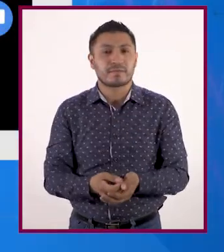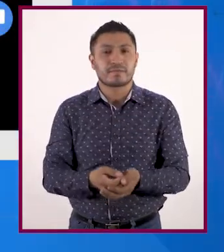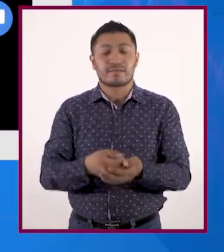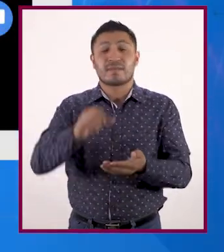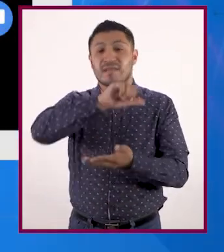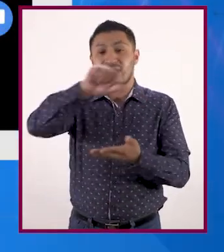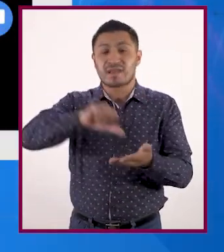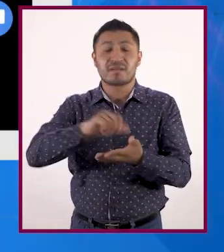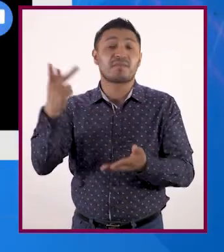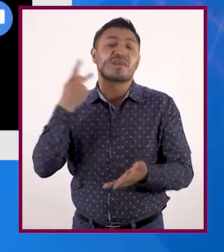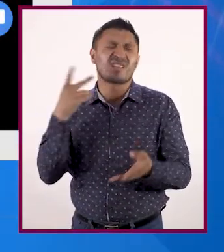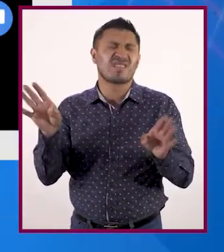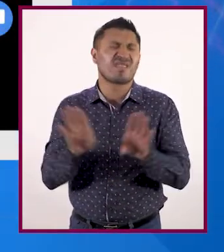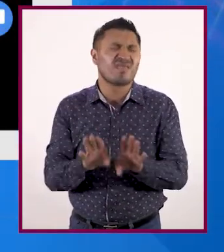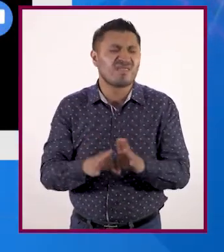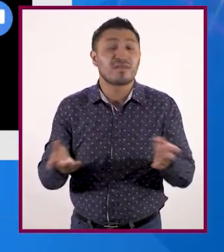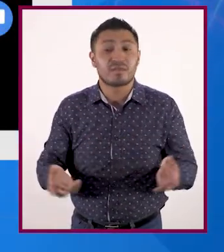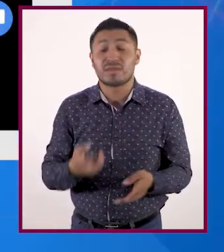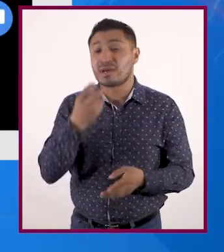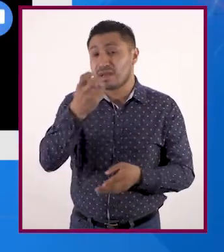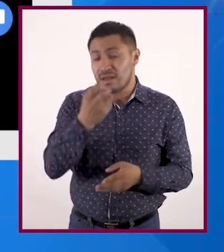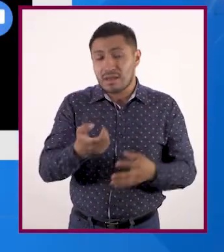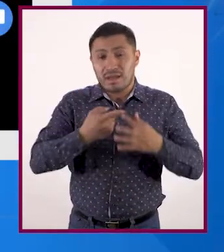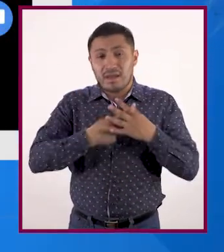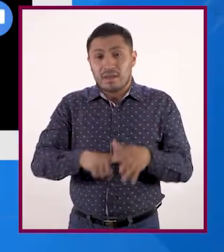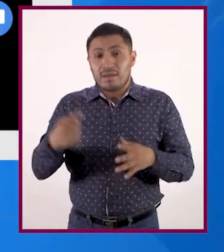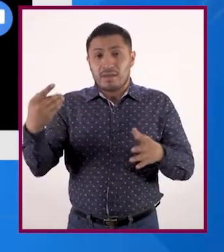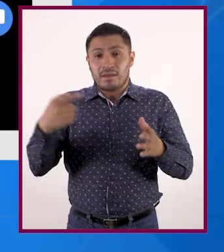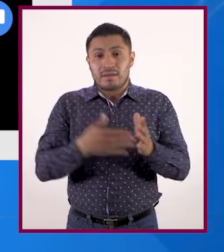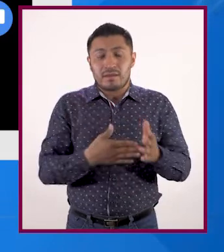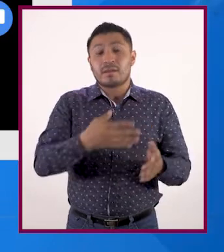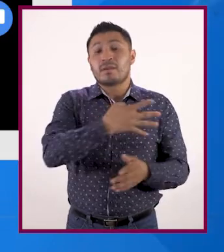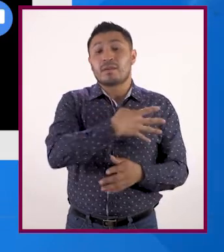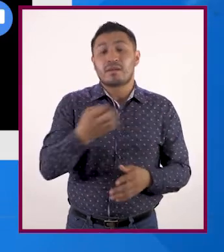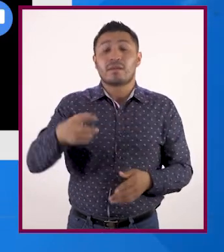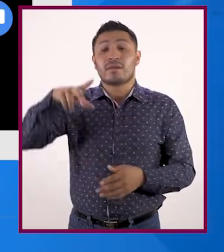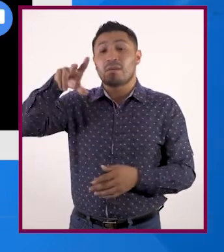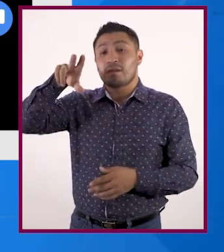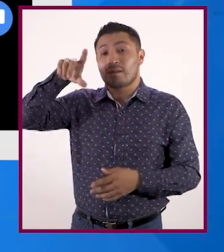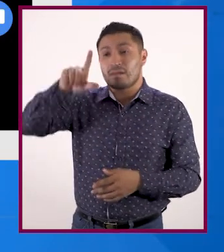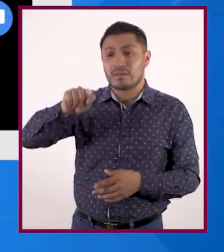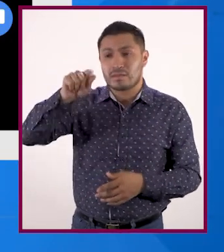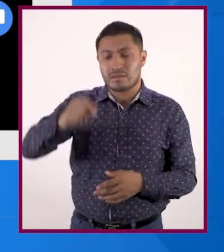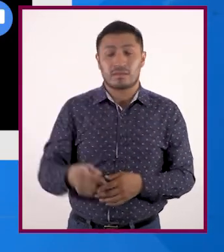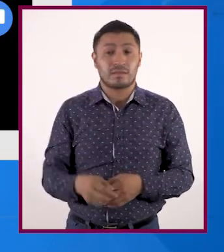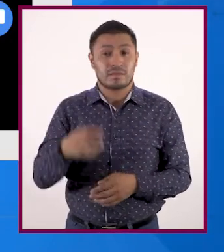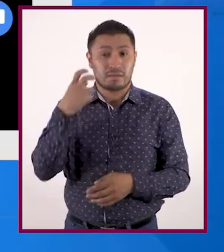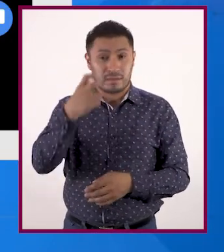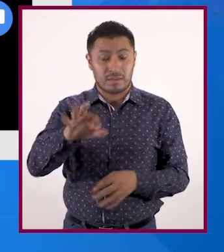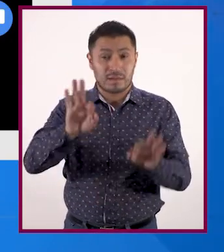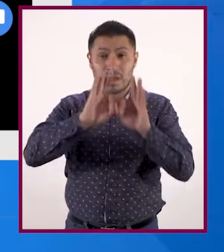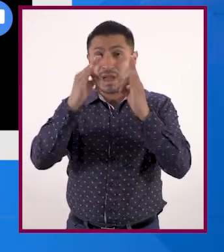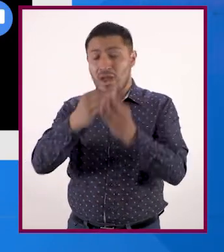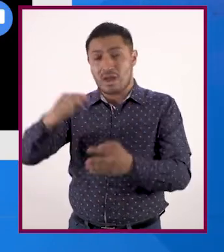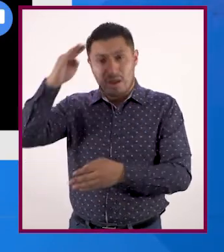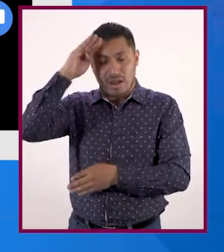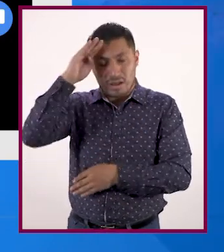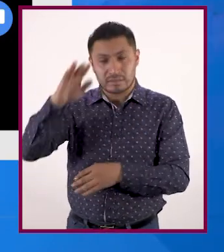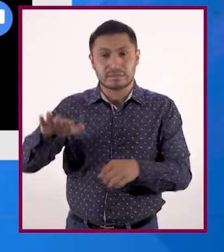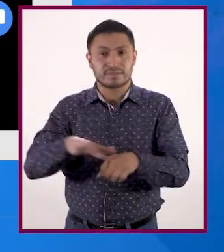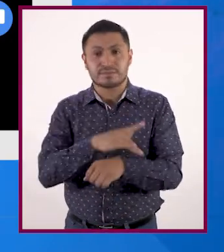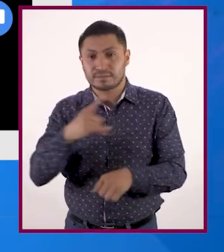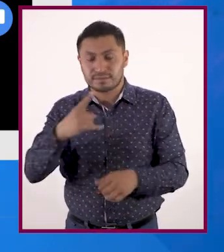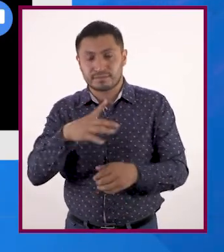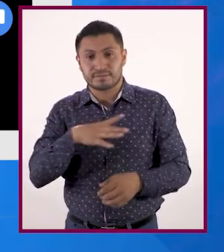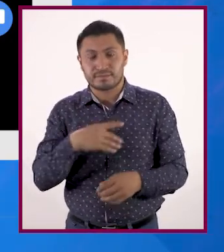centro político el centro político surge precisamente en la década de los setentas o esta forma de pensamiento derivado precisamente